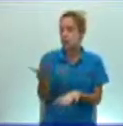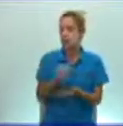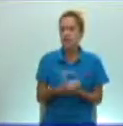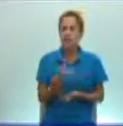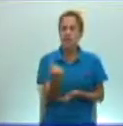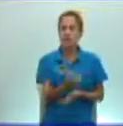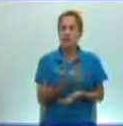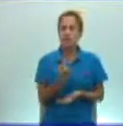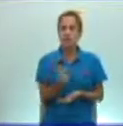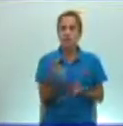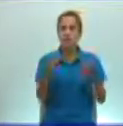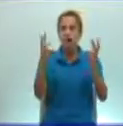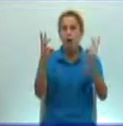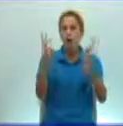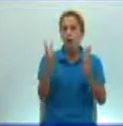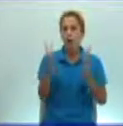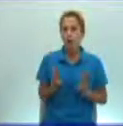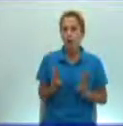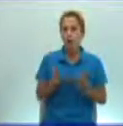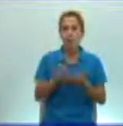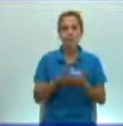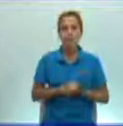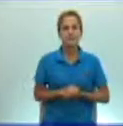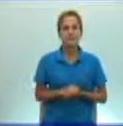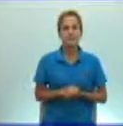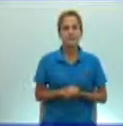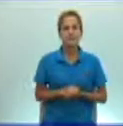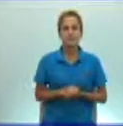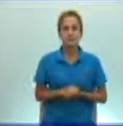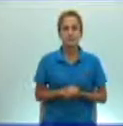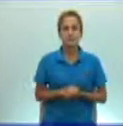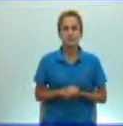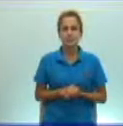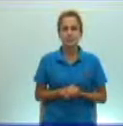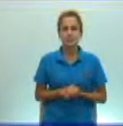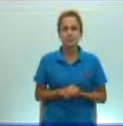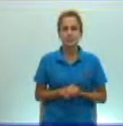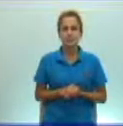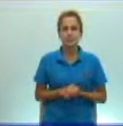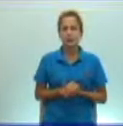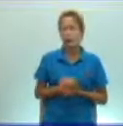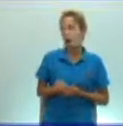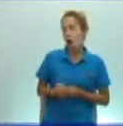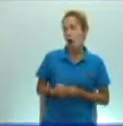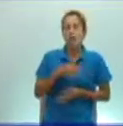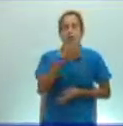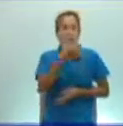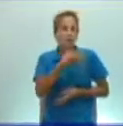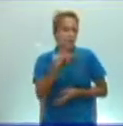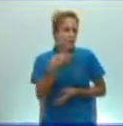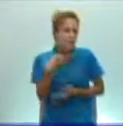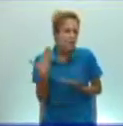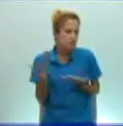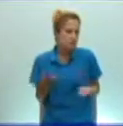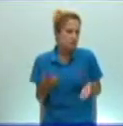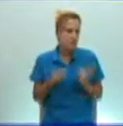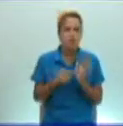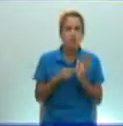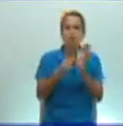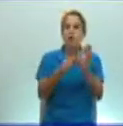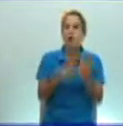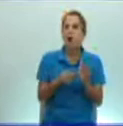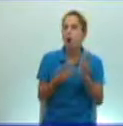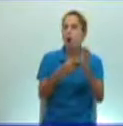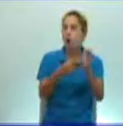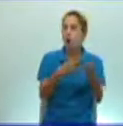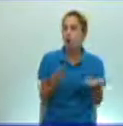de los sitios y plataformas digitales. Nos hicieron llegar sus inquietudes, sus criterios y